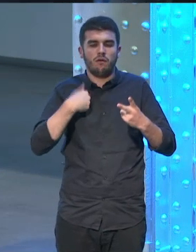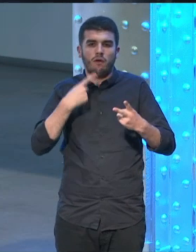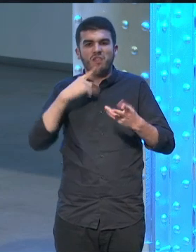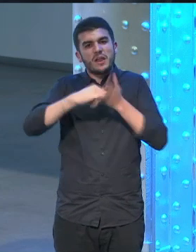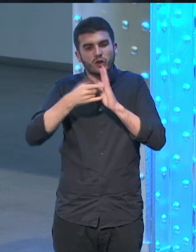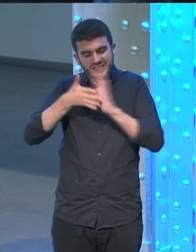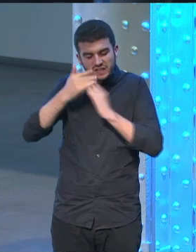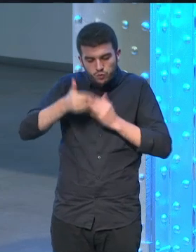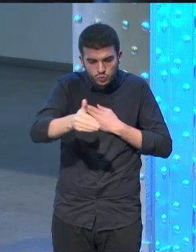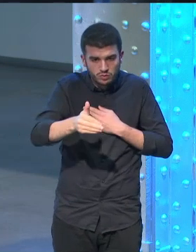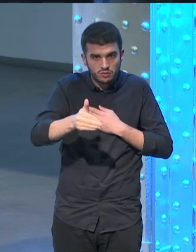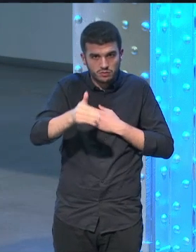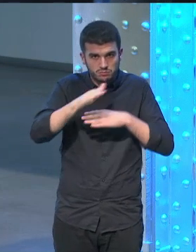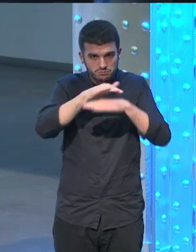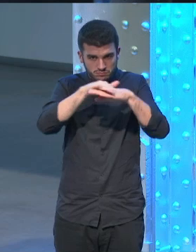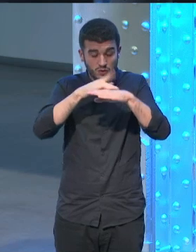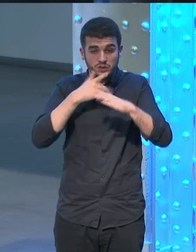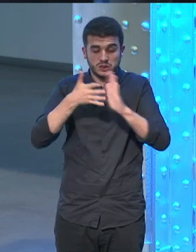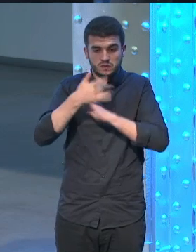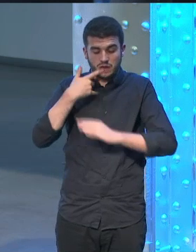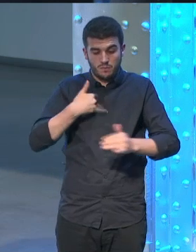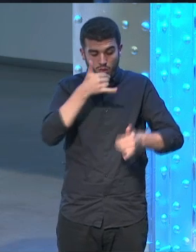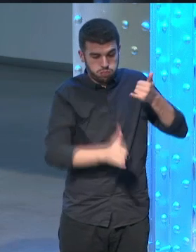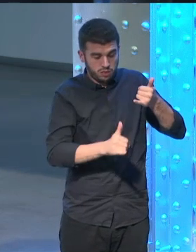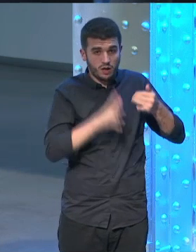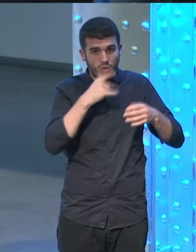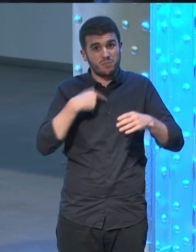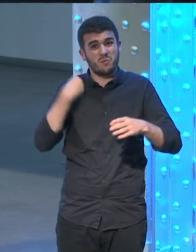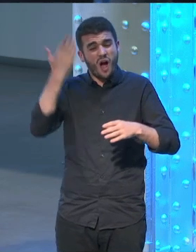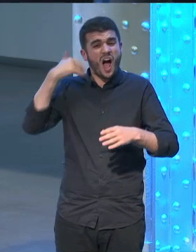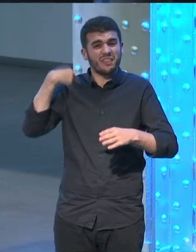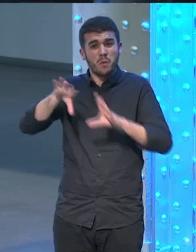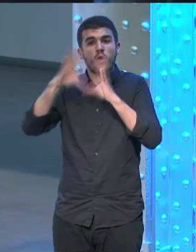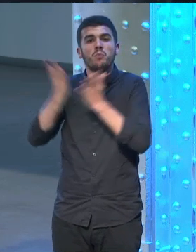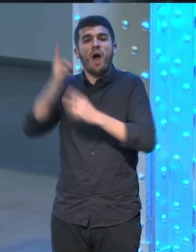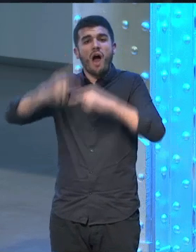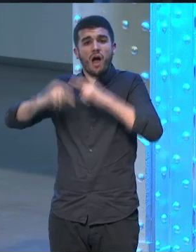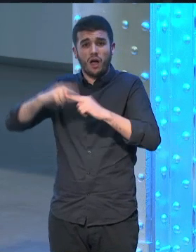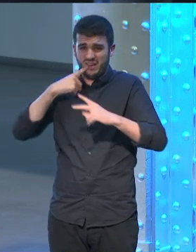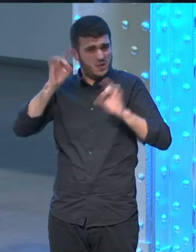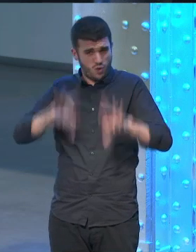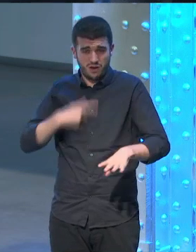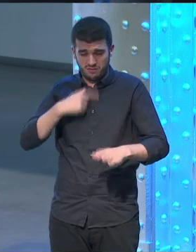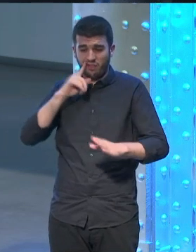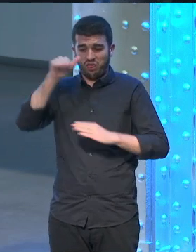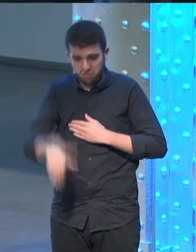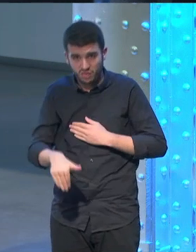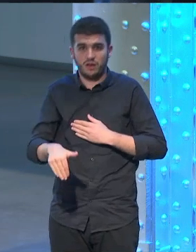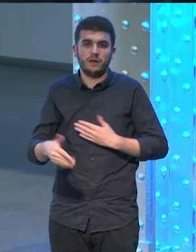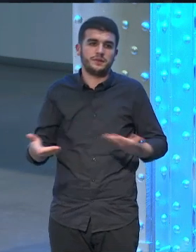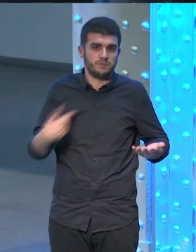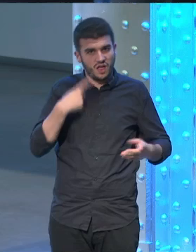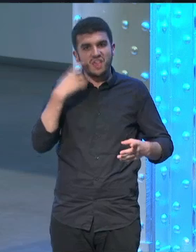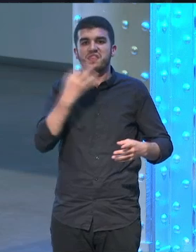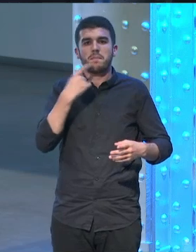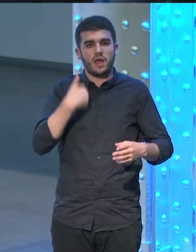final pincharemos como pinchó la burbuja tecnológica hace unos años. Todo creo que tiene una medida y creo que tiene una